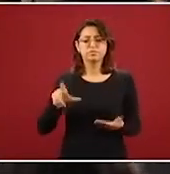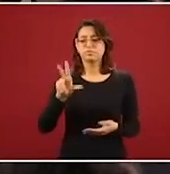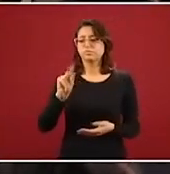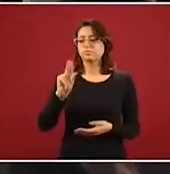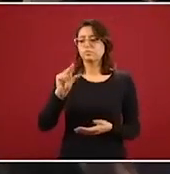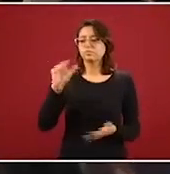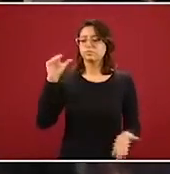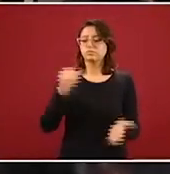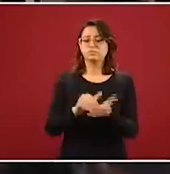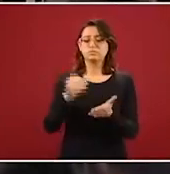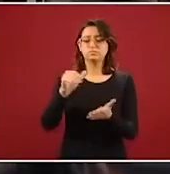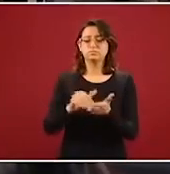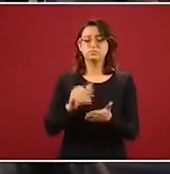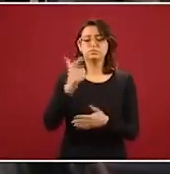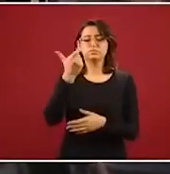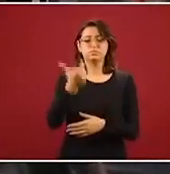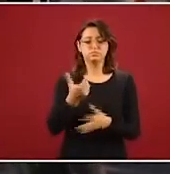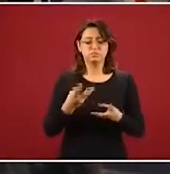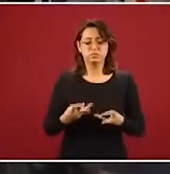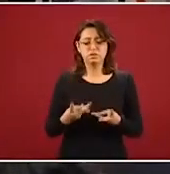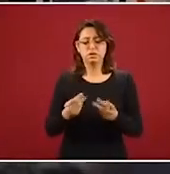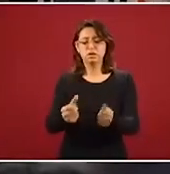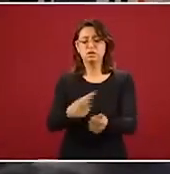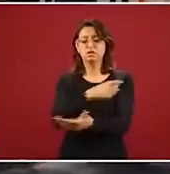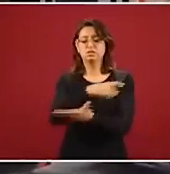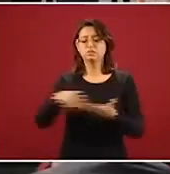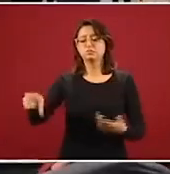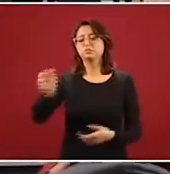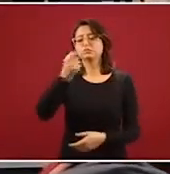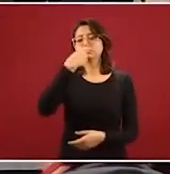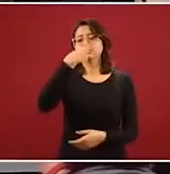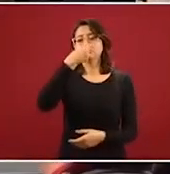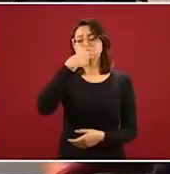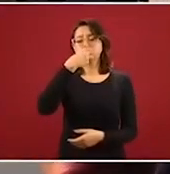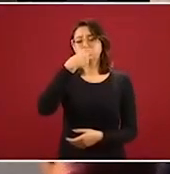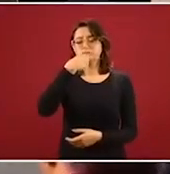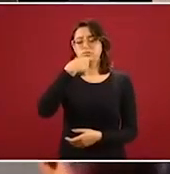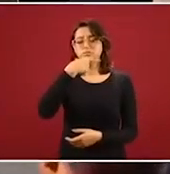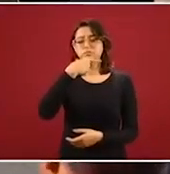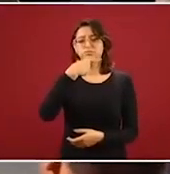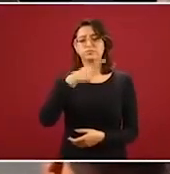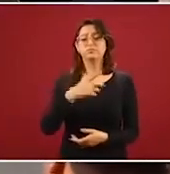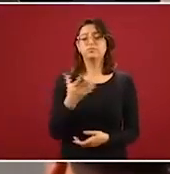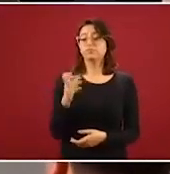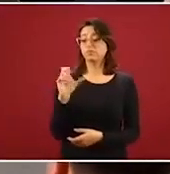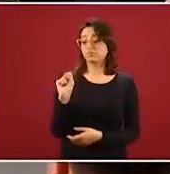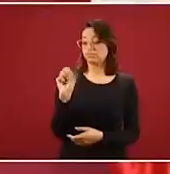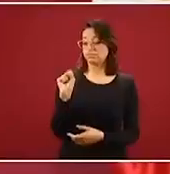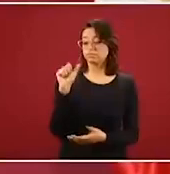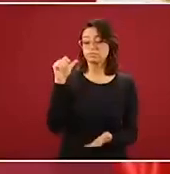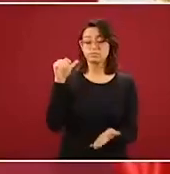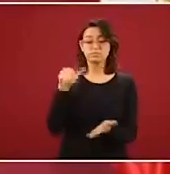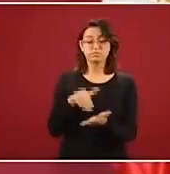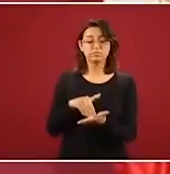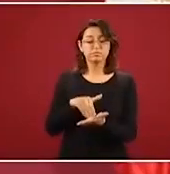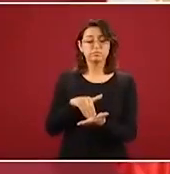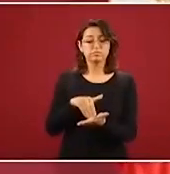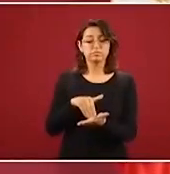80 mil millones de pesos en medicamentos, 60 mil